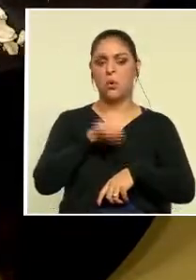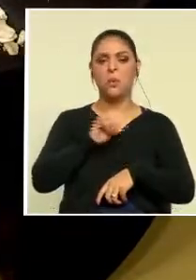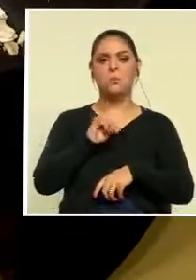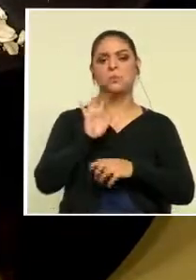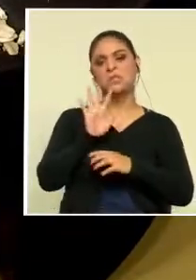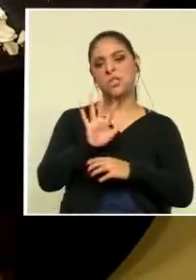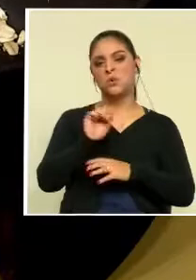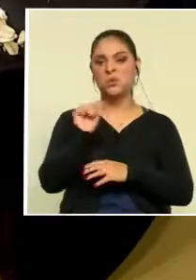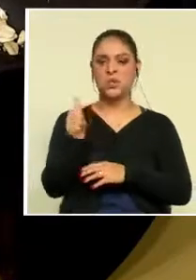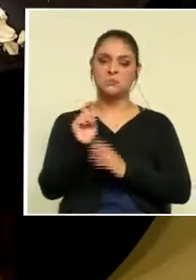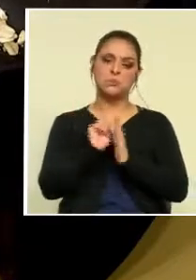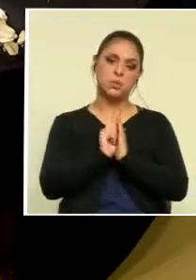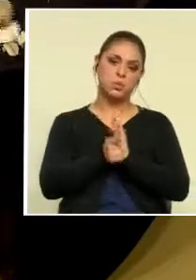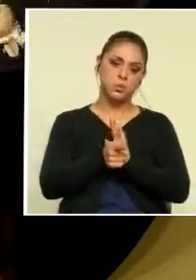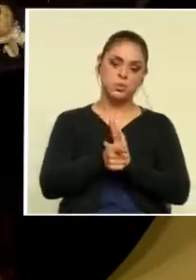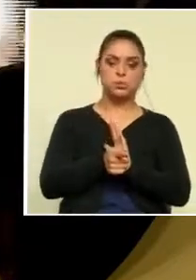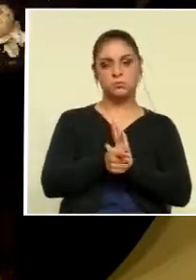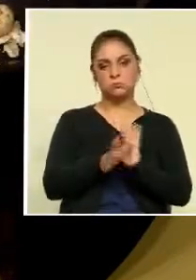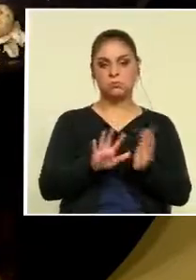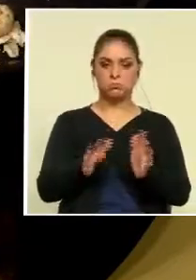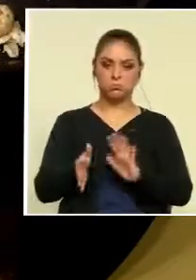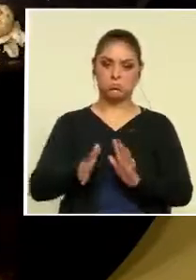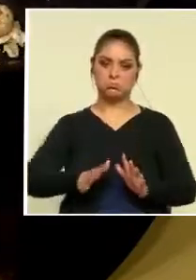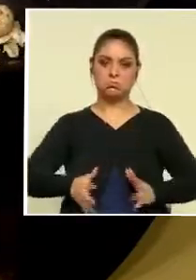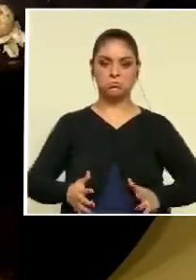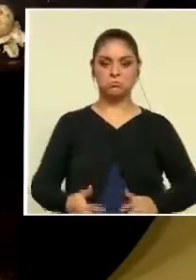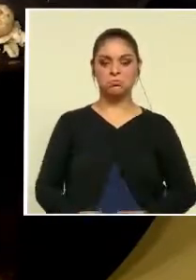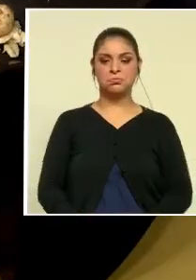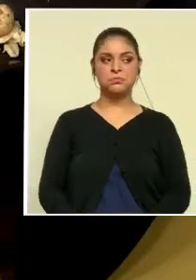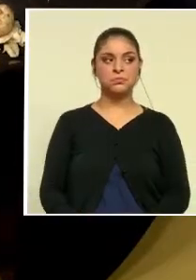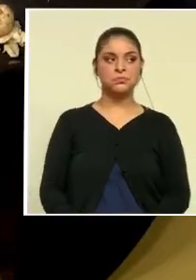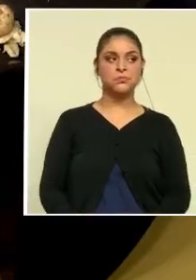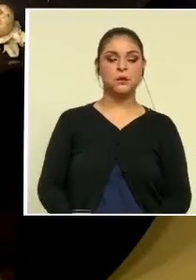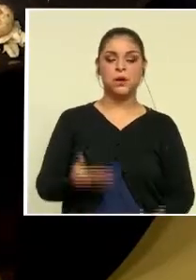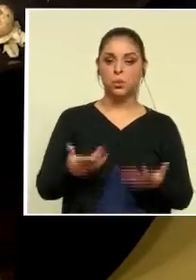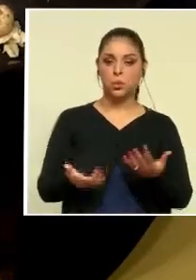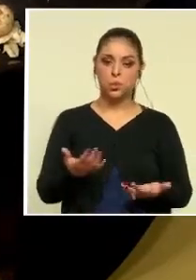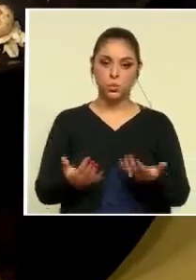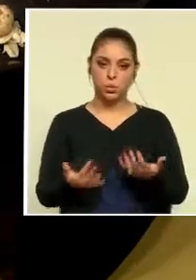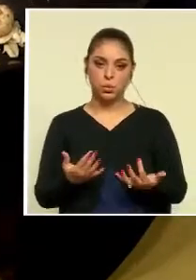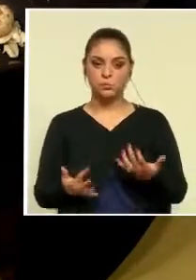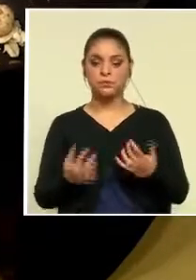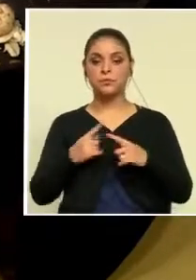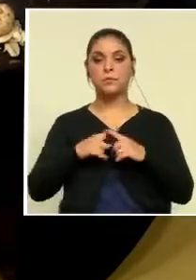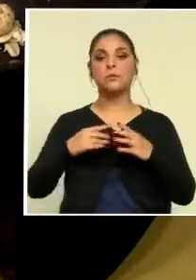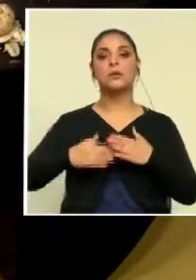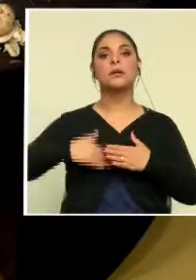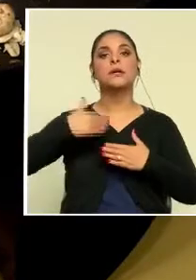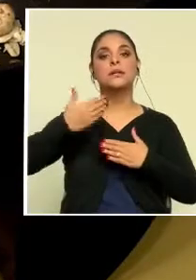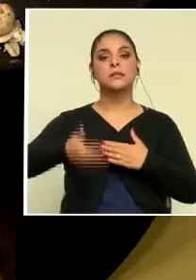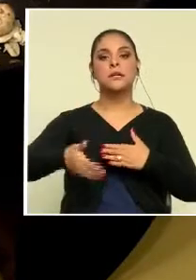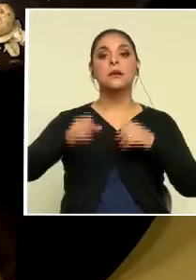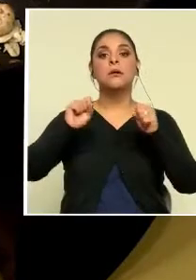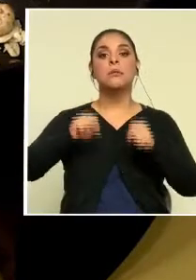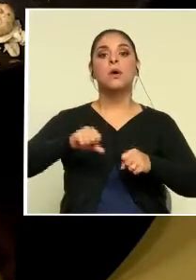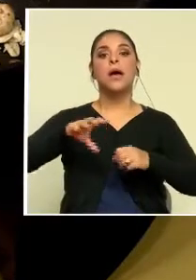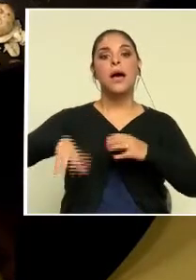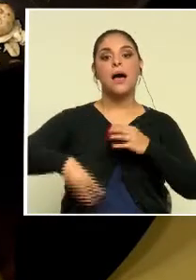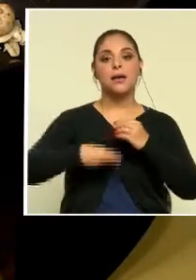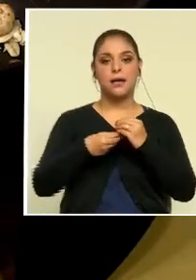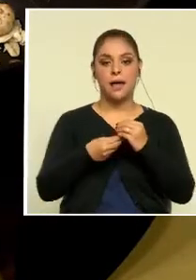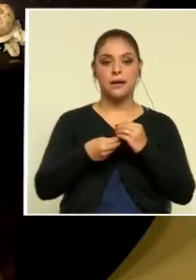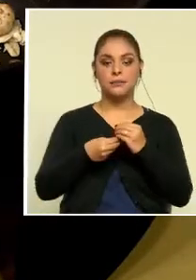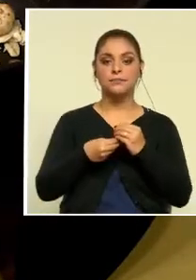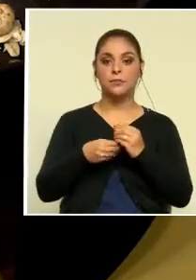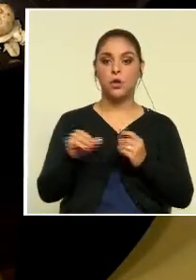cinco o diez minutos es que se se cocinan estas semillas pero luego le podemos agregar que la mina web